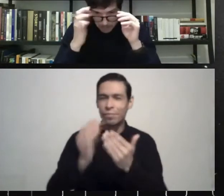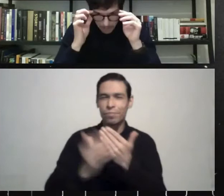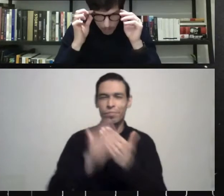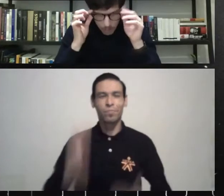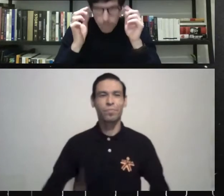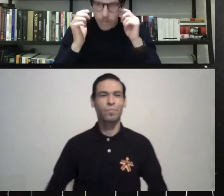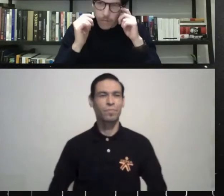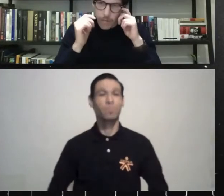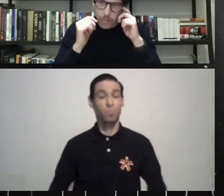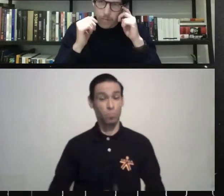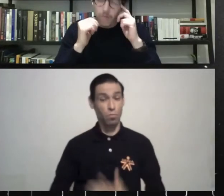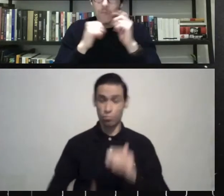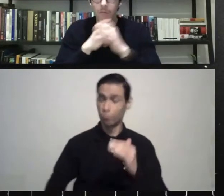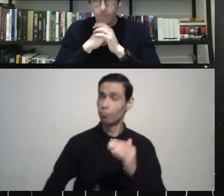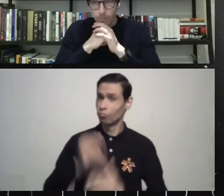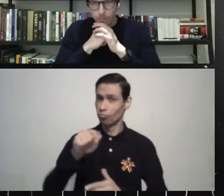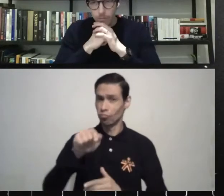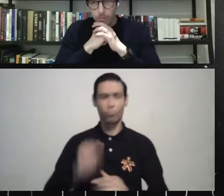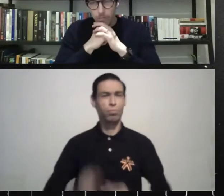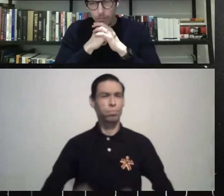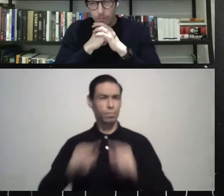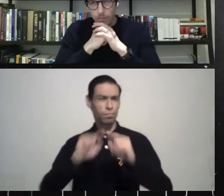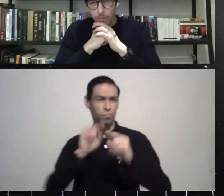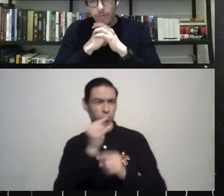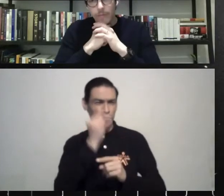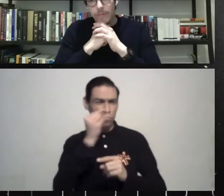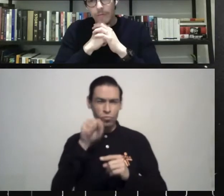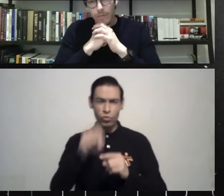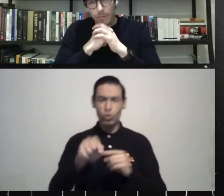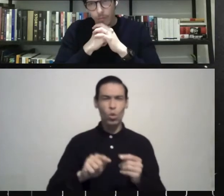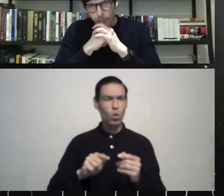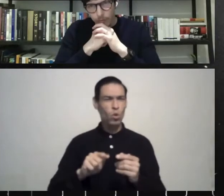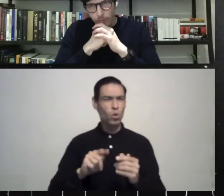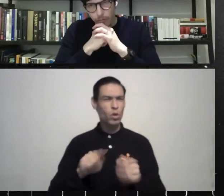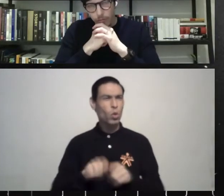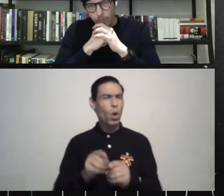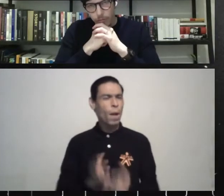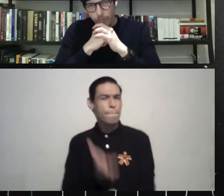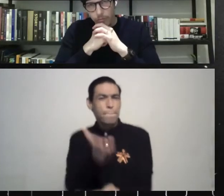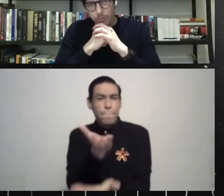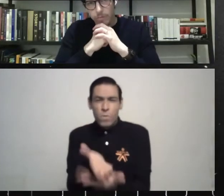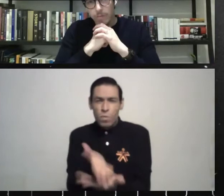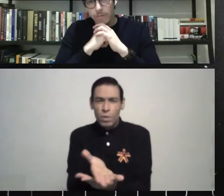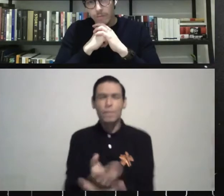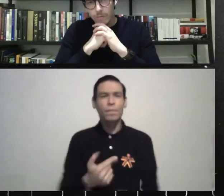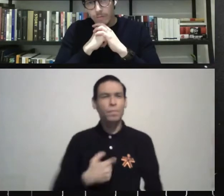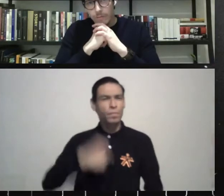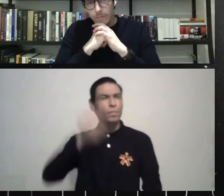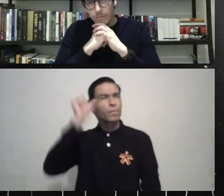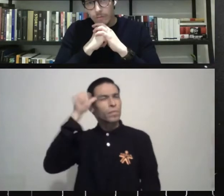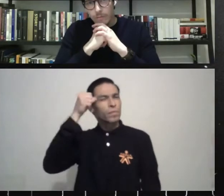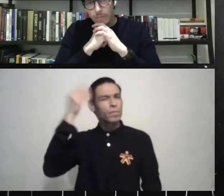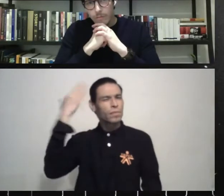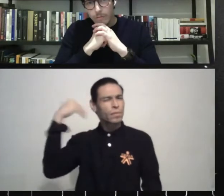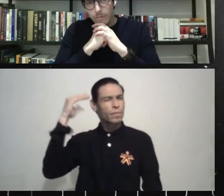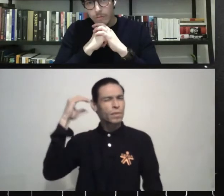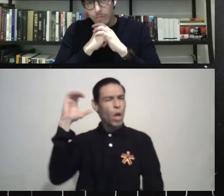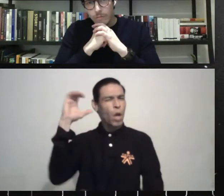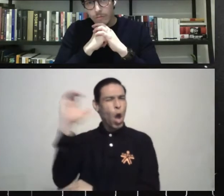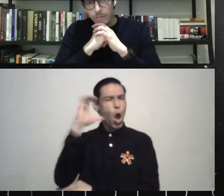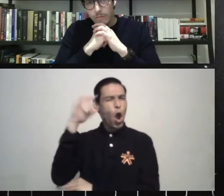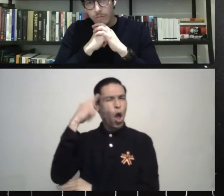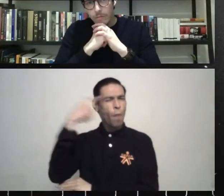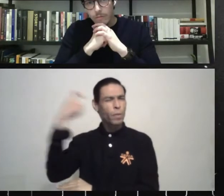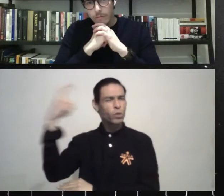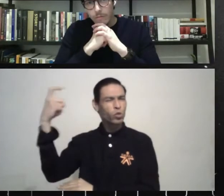ahí, porque me parece bien interesante esta propuesta. Yo, hasta donde recuerdo, creo que el Colombian Dream tal vez había hecho algo similar